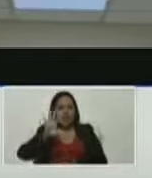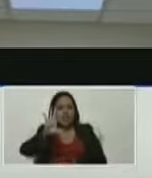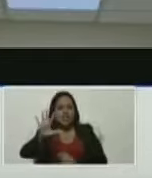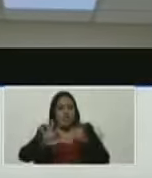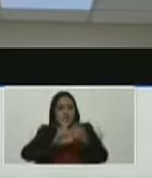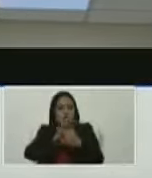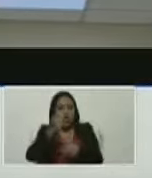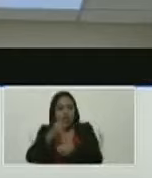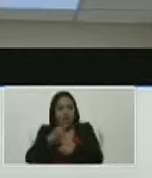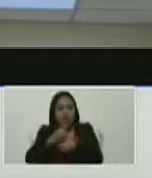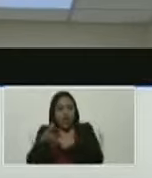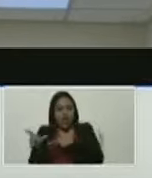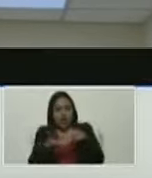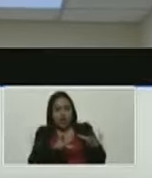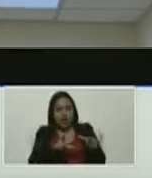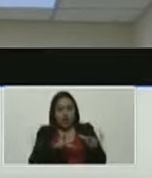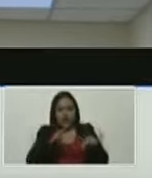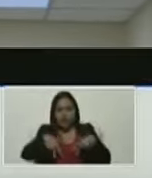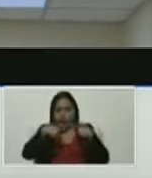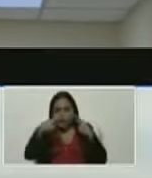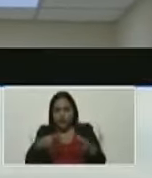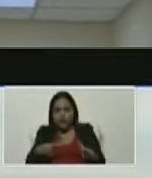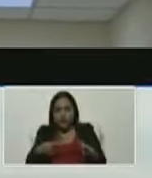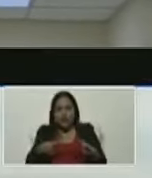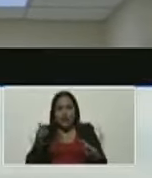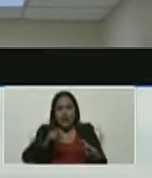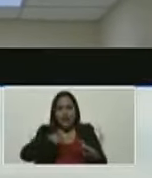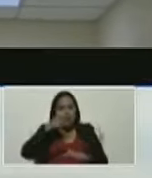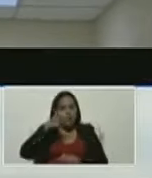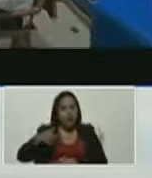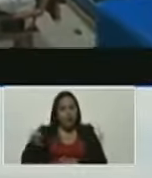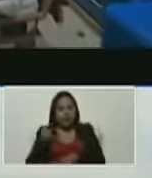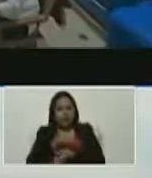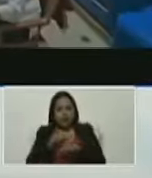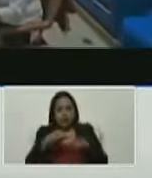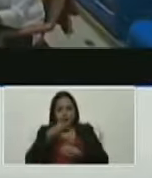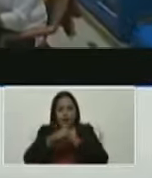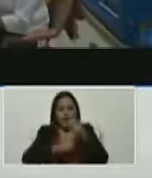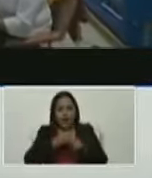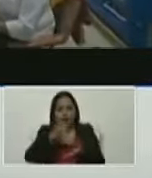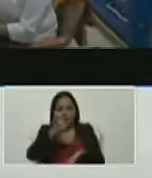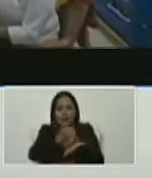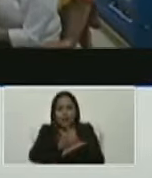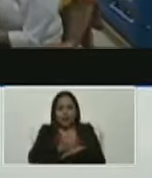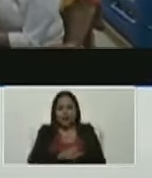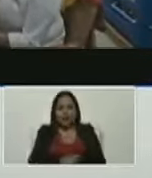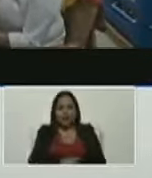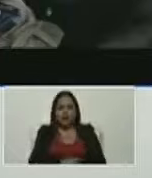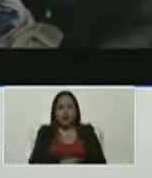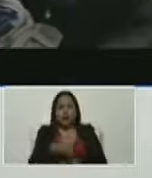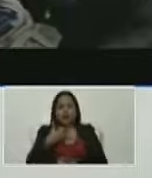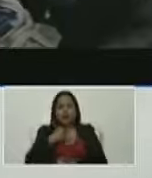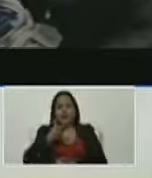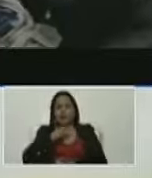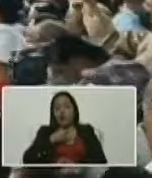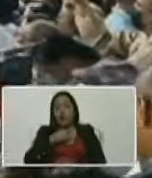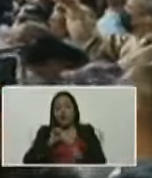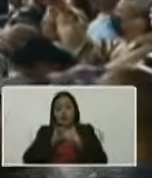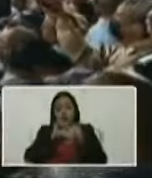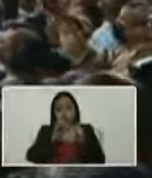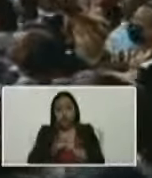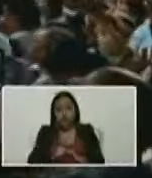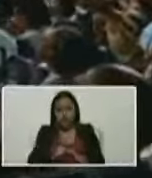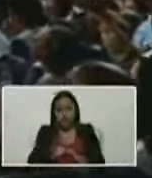Bricomiles de paquete, como se merece el pueblo, con la máxima calidad. Amén, amén. Como a mí me gusta dejar